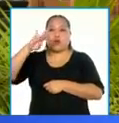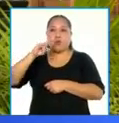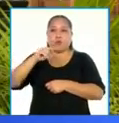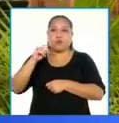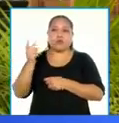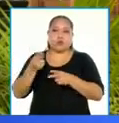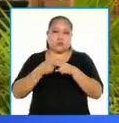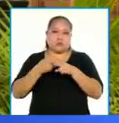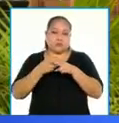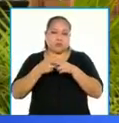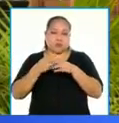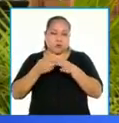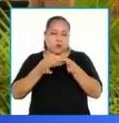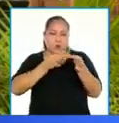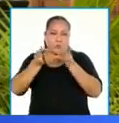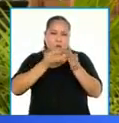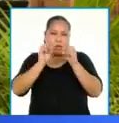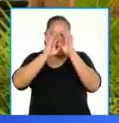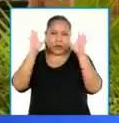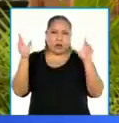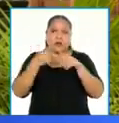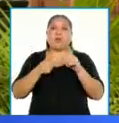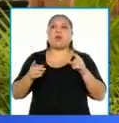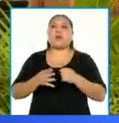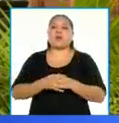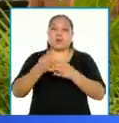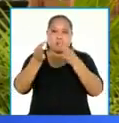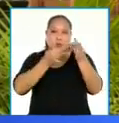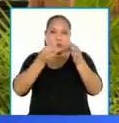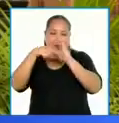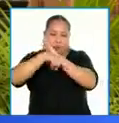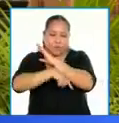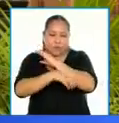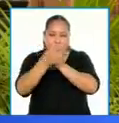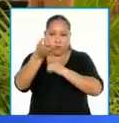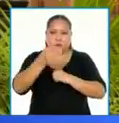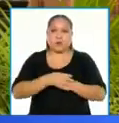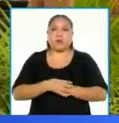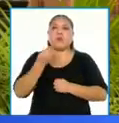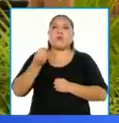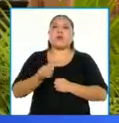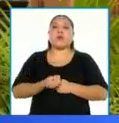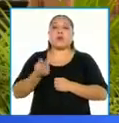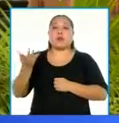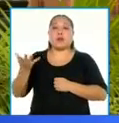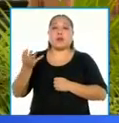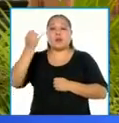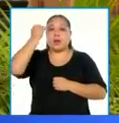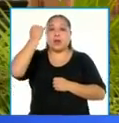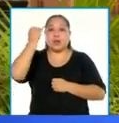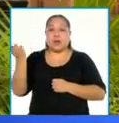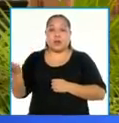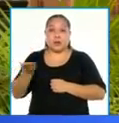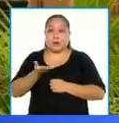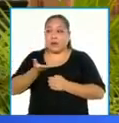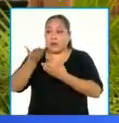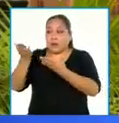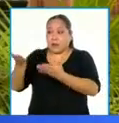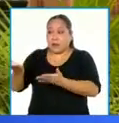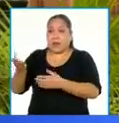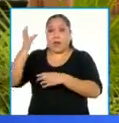en la brevedad del tiempo que se podía, pero que paso a explicar con detalle. porque la versión que le ha llegado